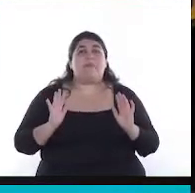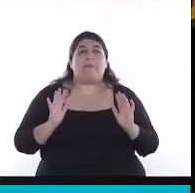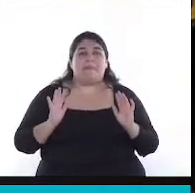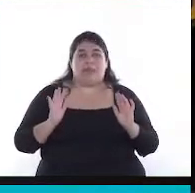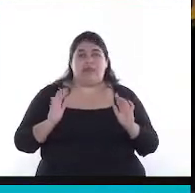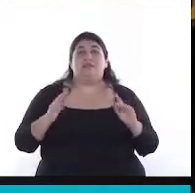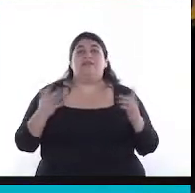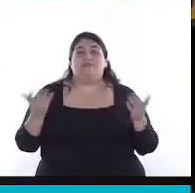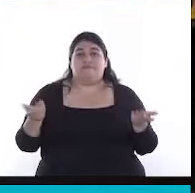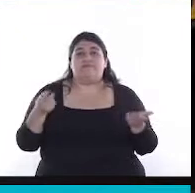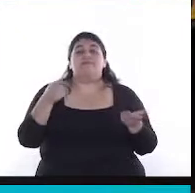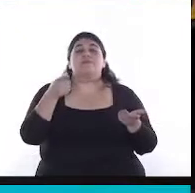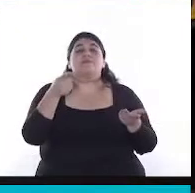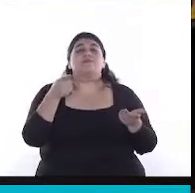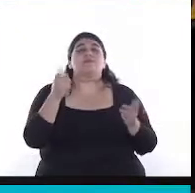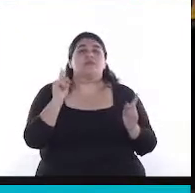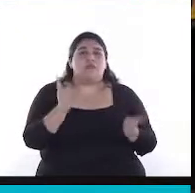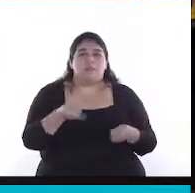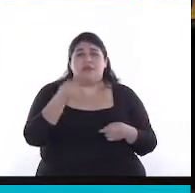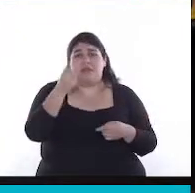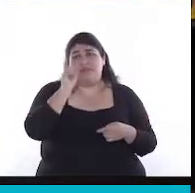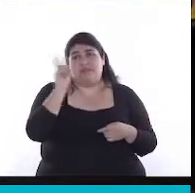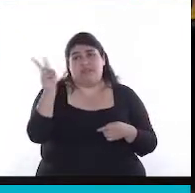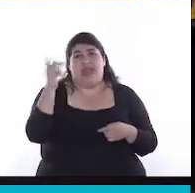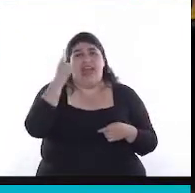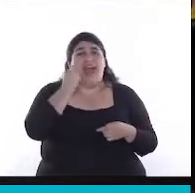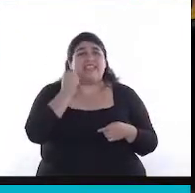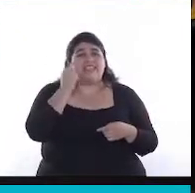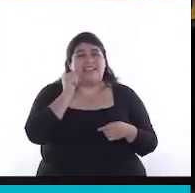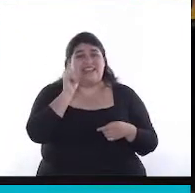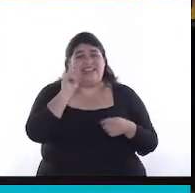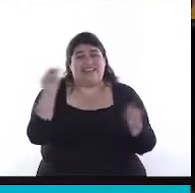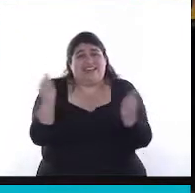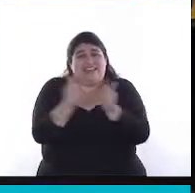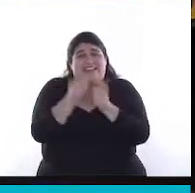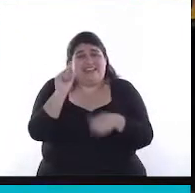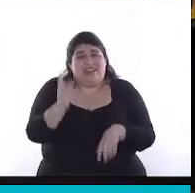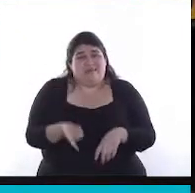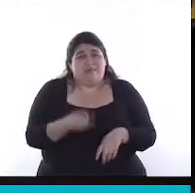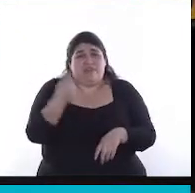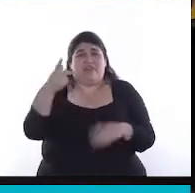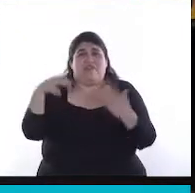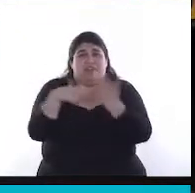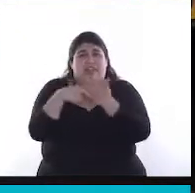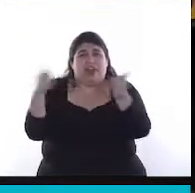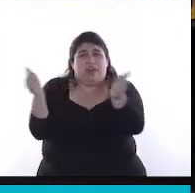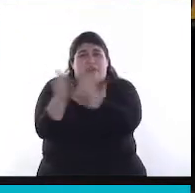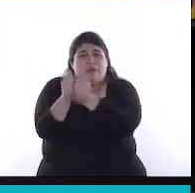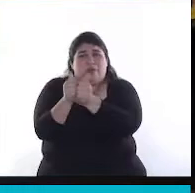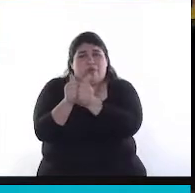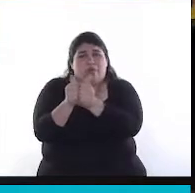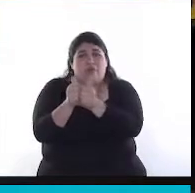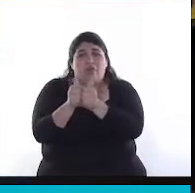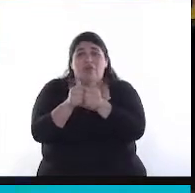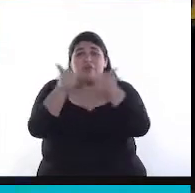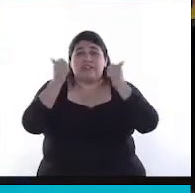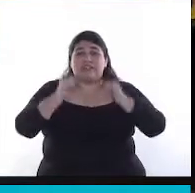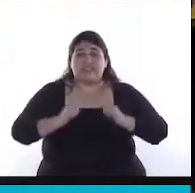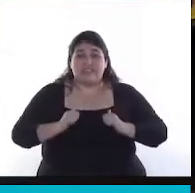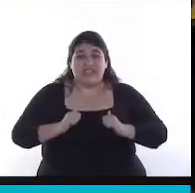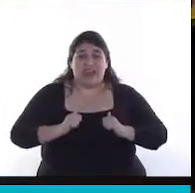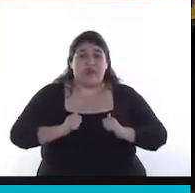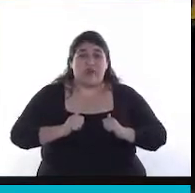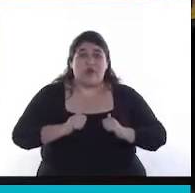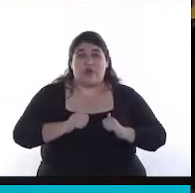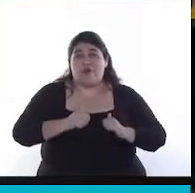si miran axel kiciloff acá con un fiscal sentado tomando una birra en miami